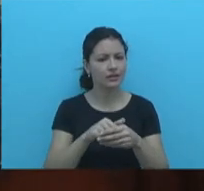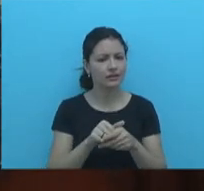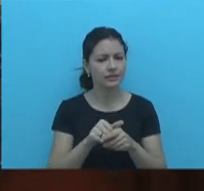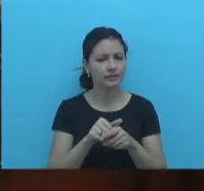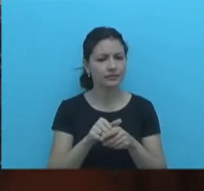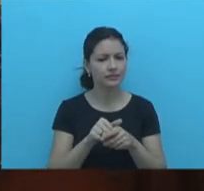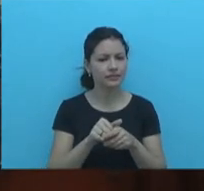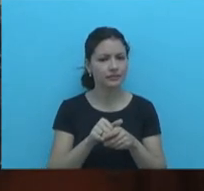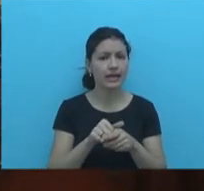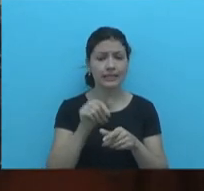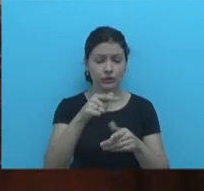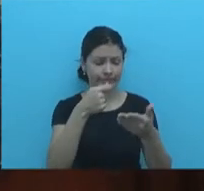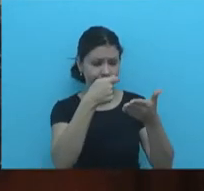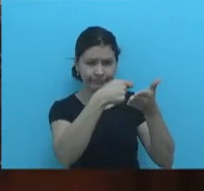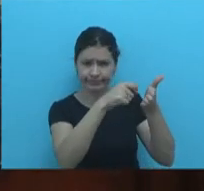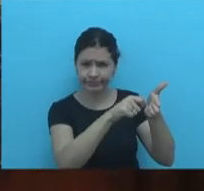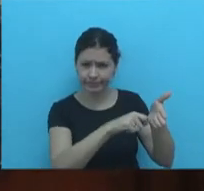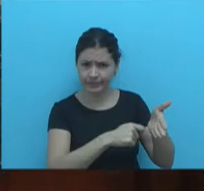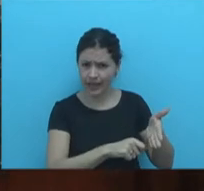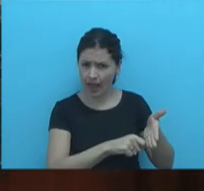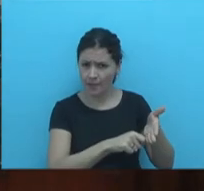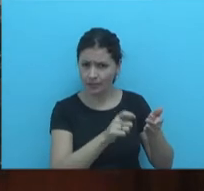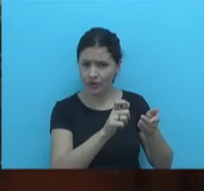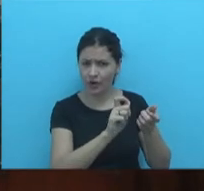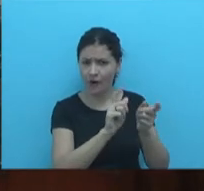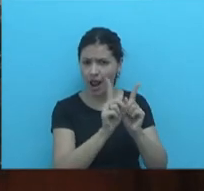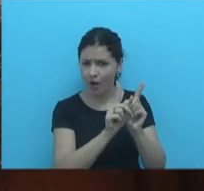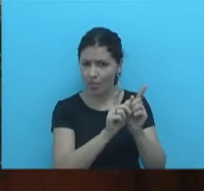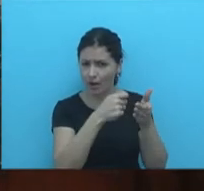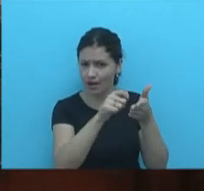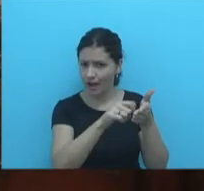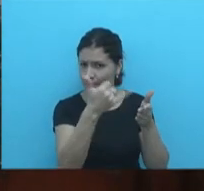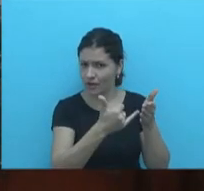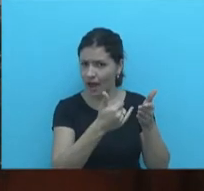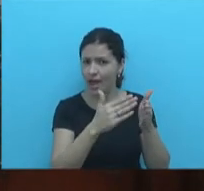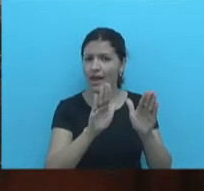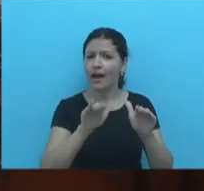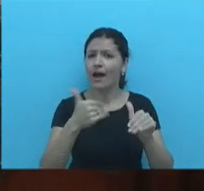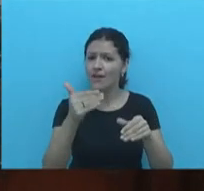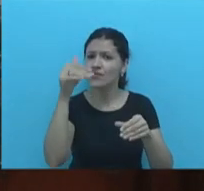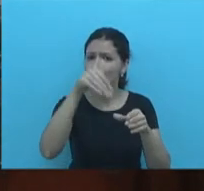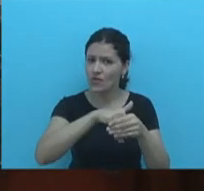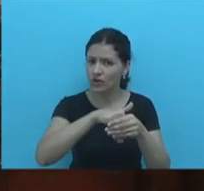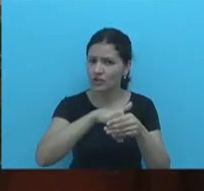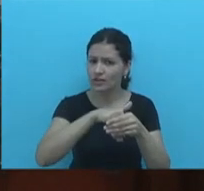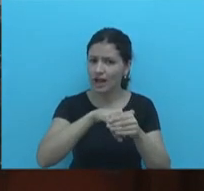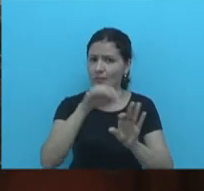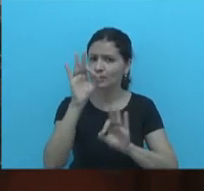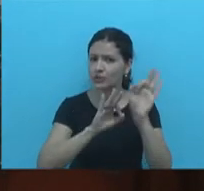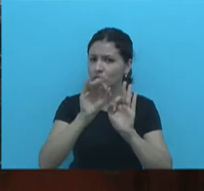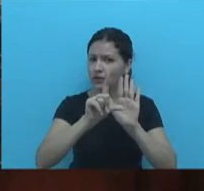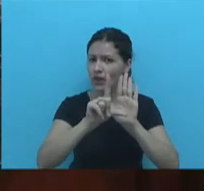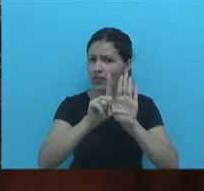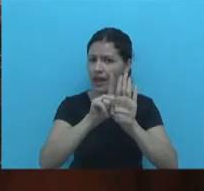Entonces, con las modificaciones realizadas en comisión, ponemos a consideración en general la ley